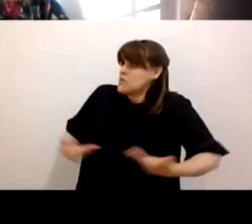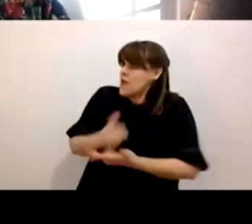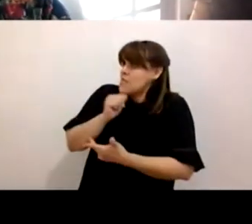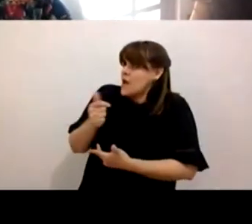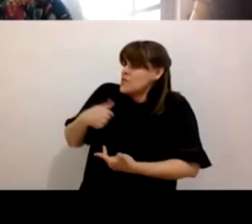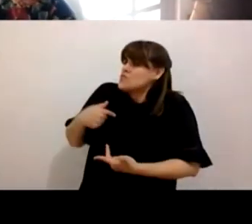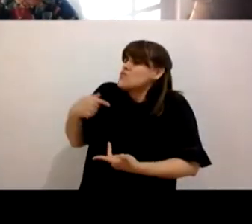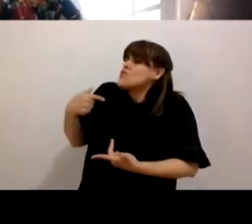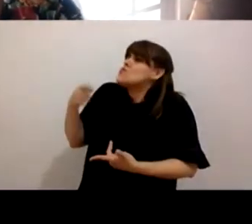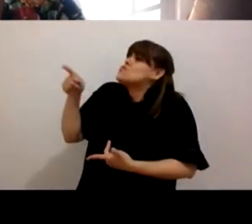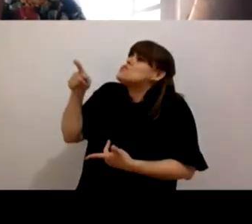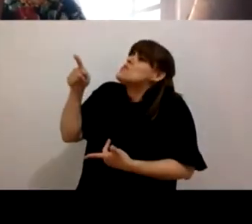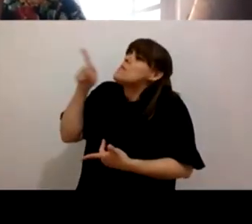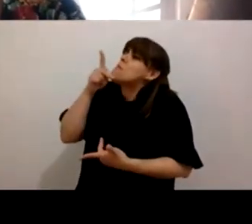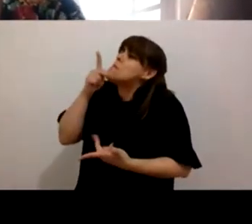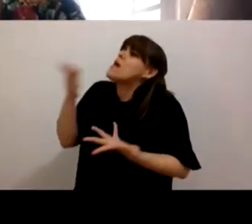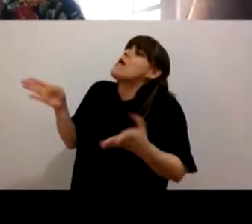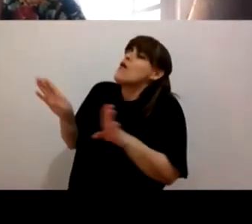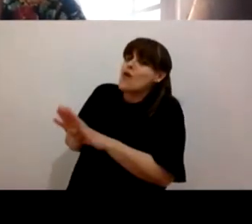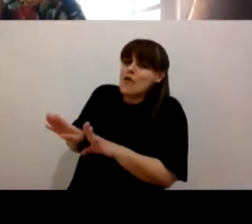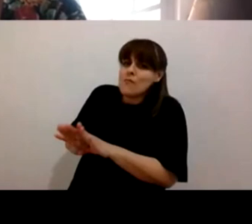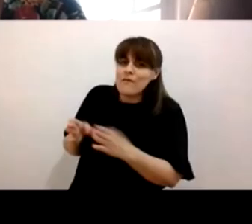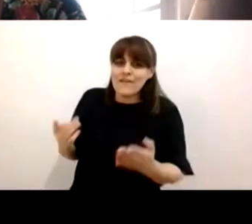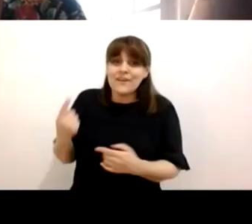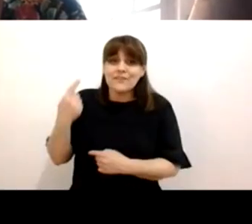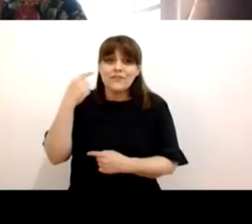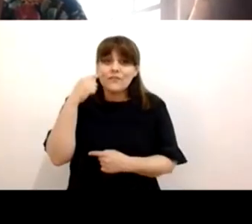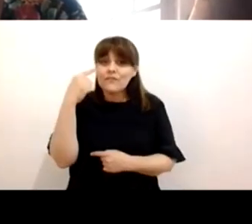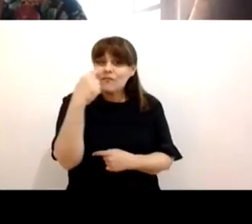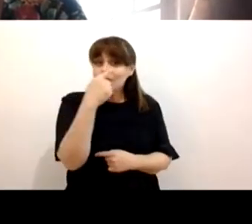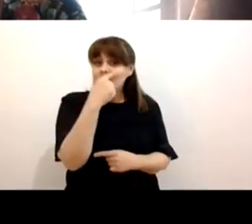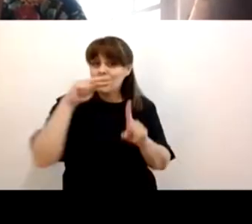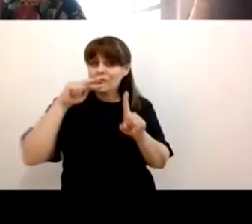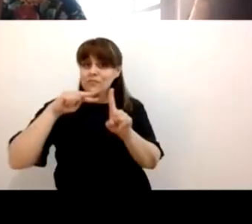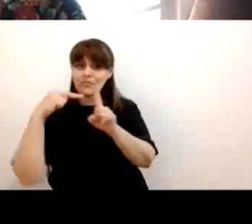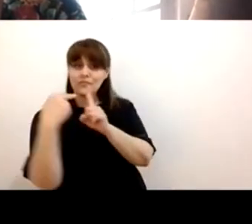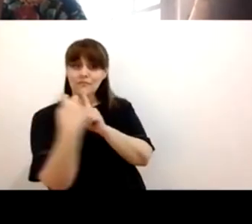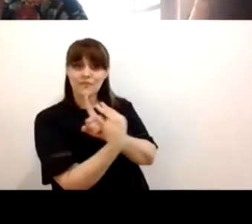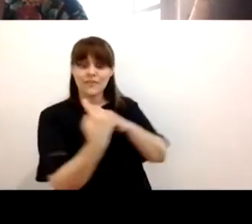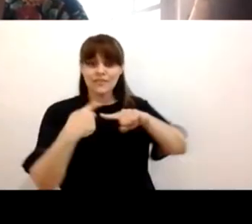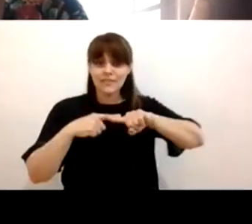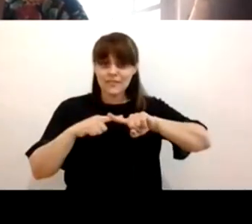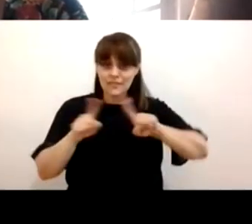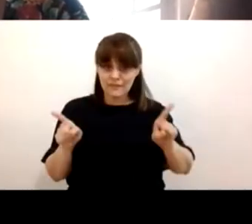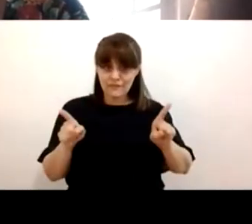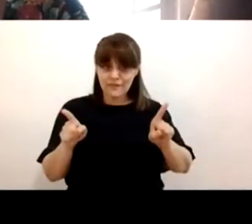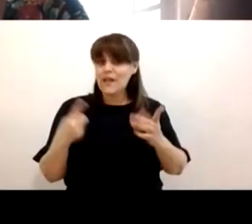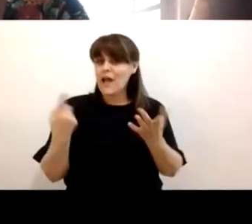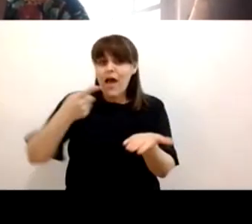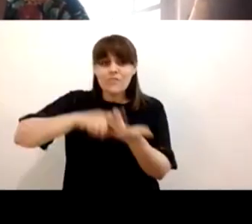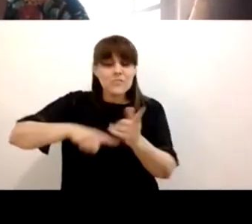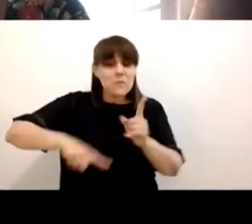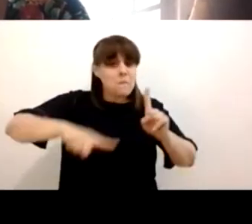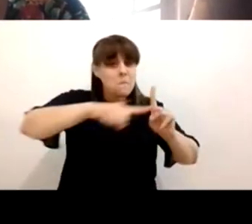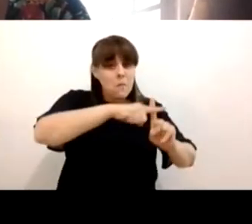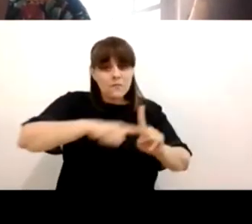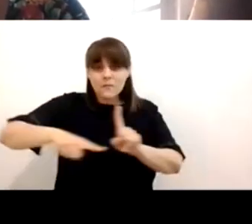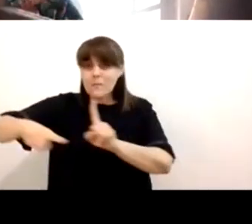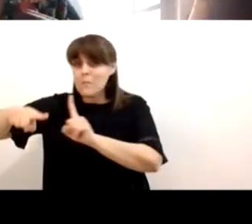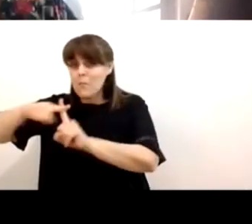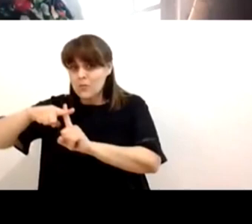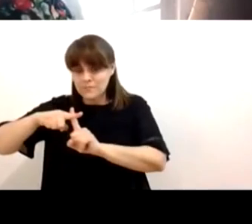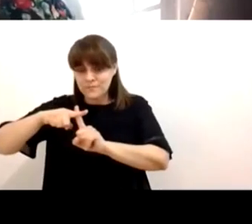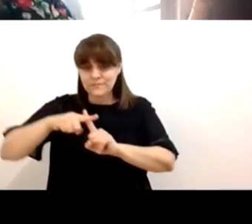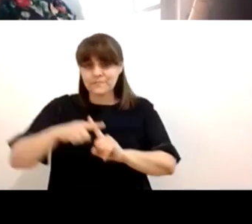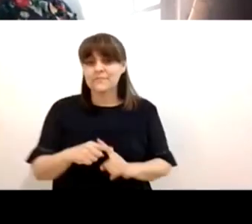distintas ambas tienen su contenido positivo yo diría para mí es fundamental una